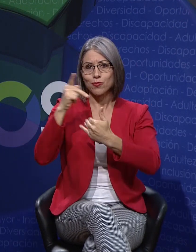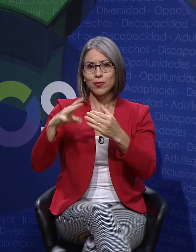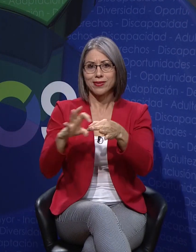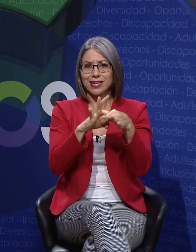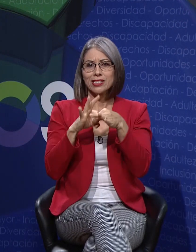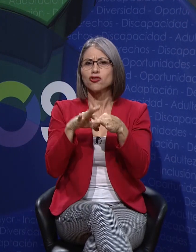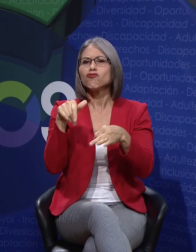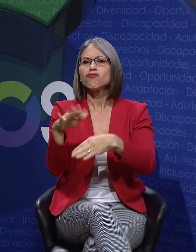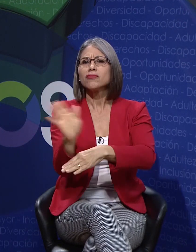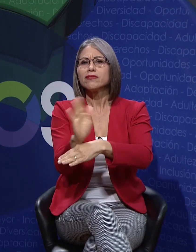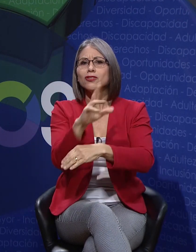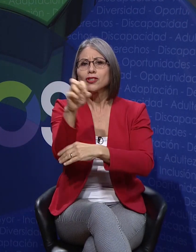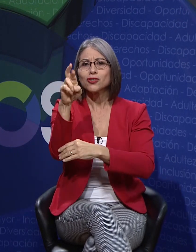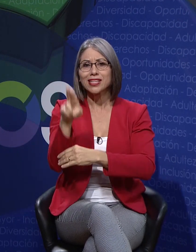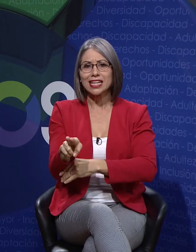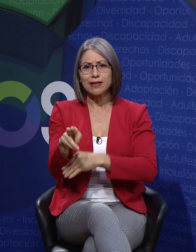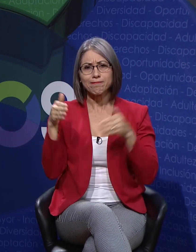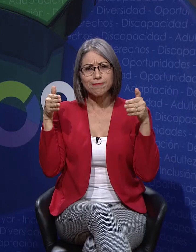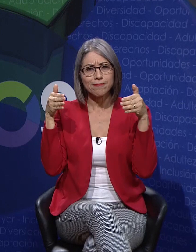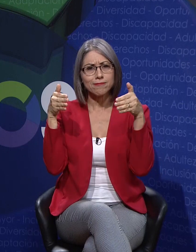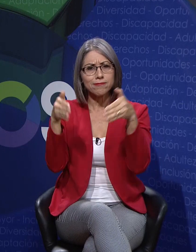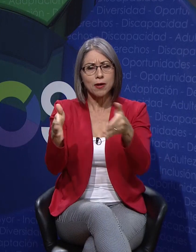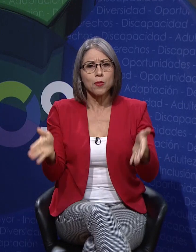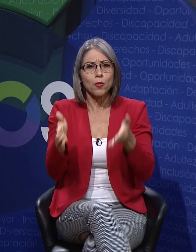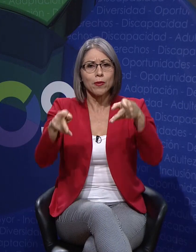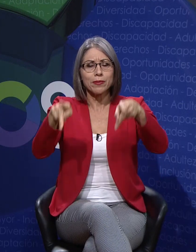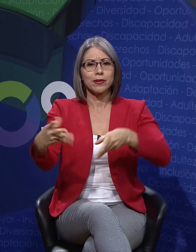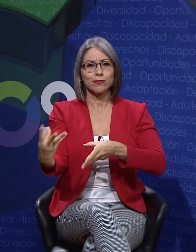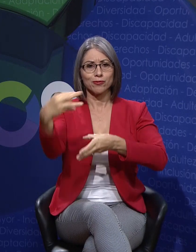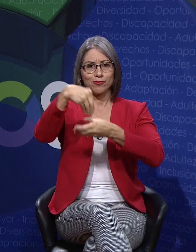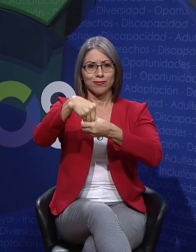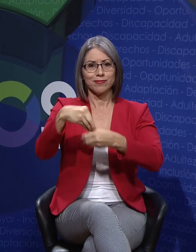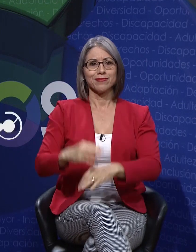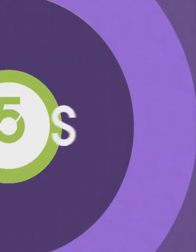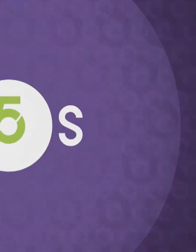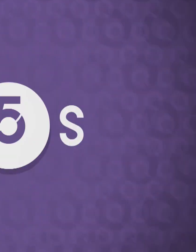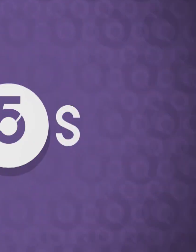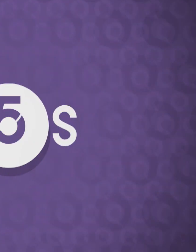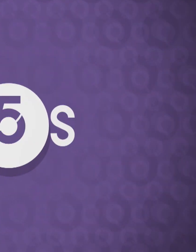el programa de televisión de Costa Rica dedicado de lleno a promover la inclusión.